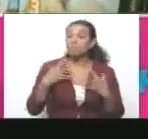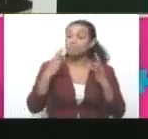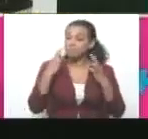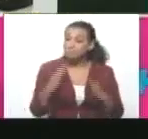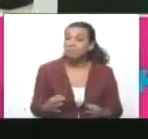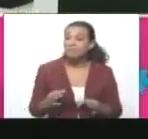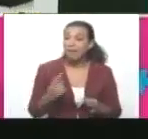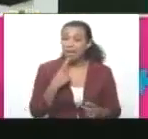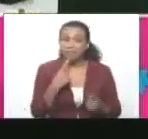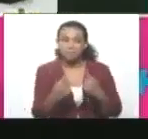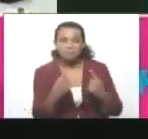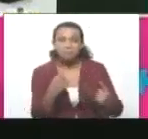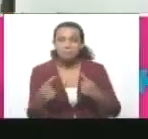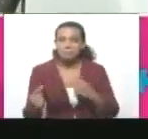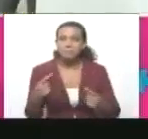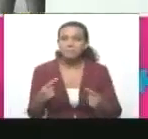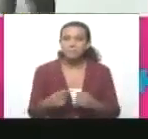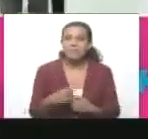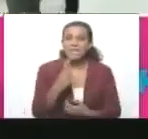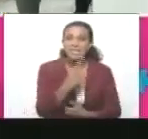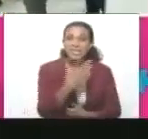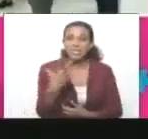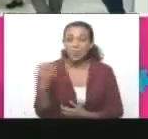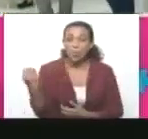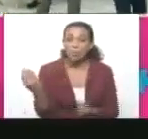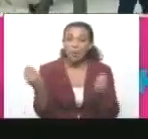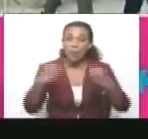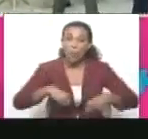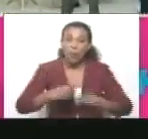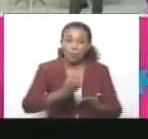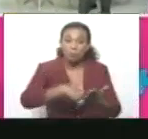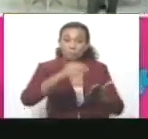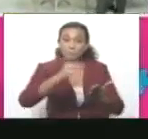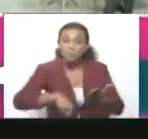se han hecho casi 150 acuerdos